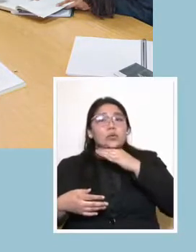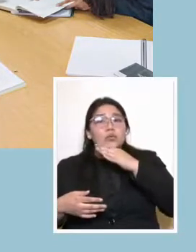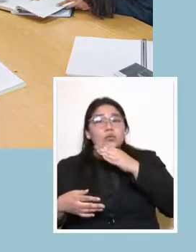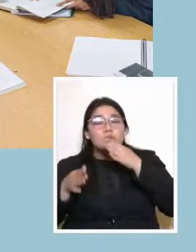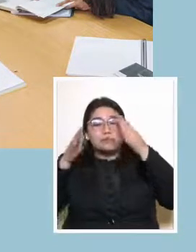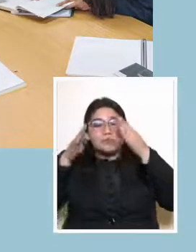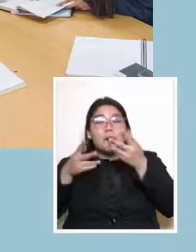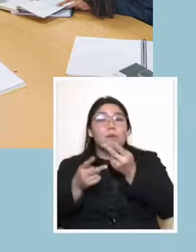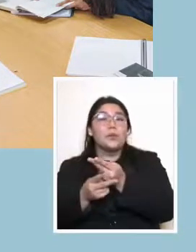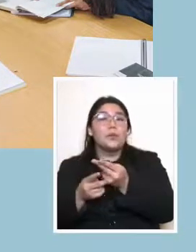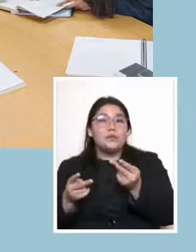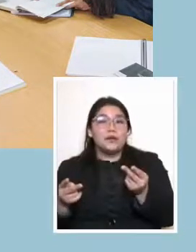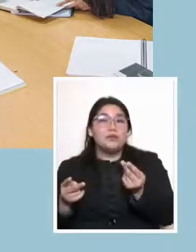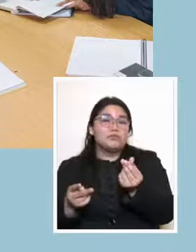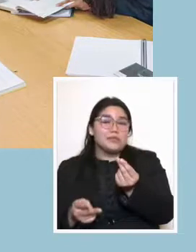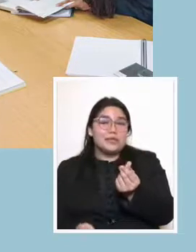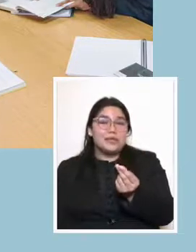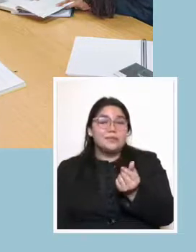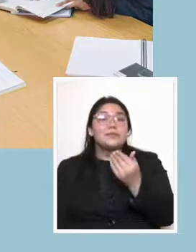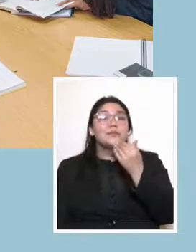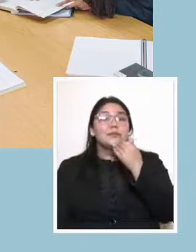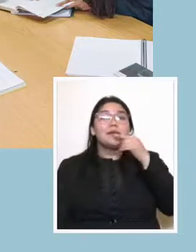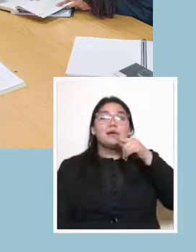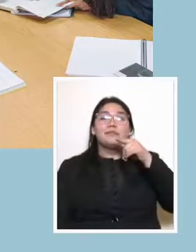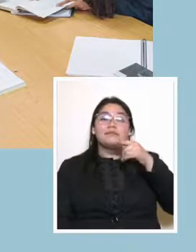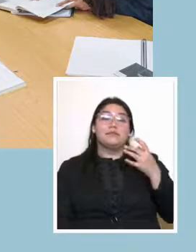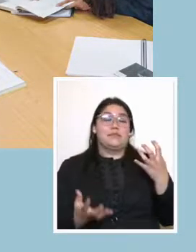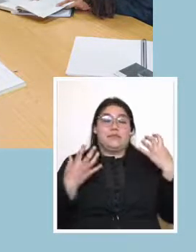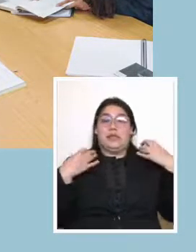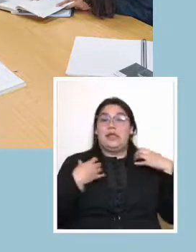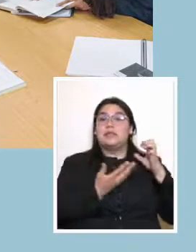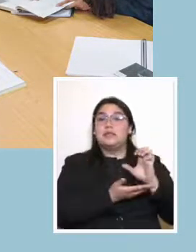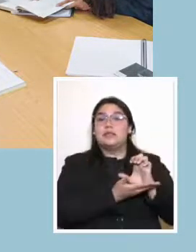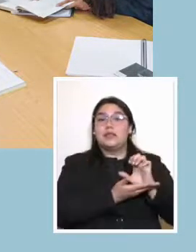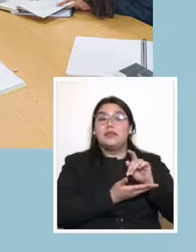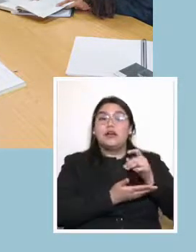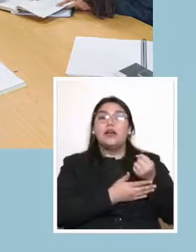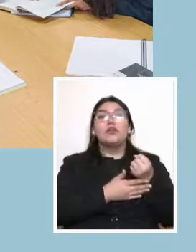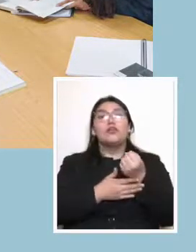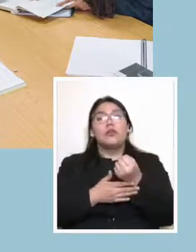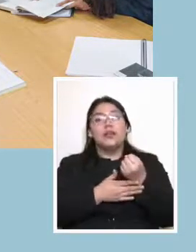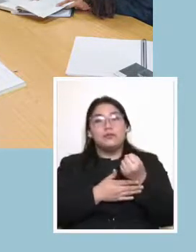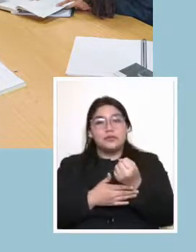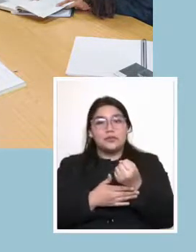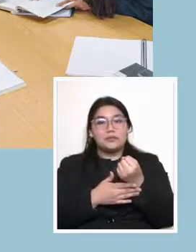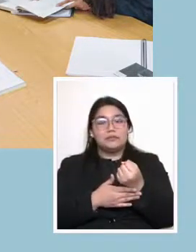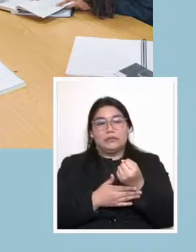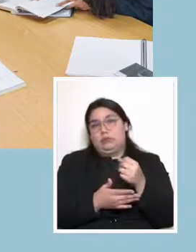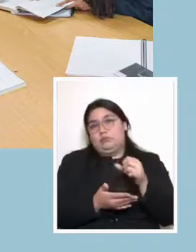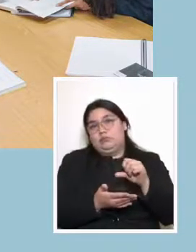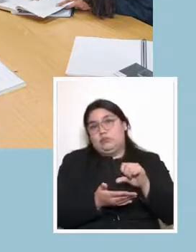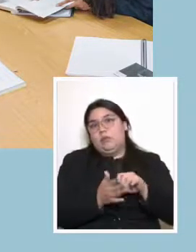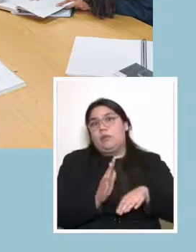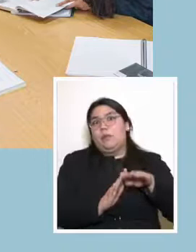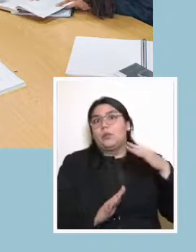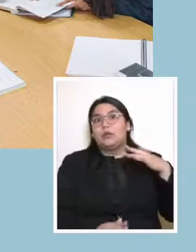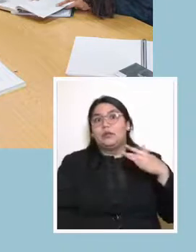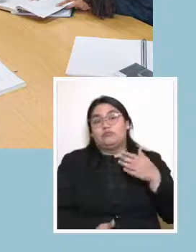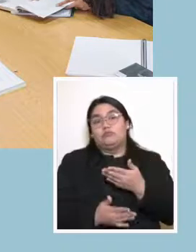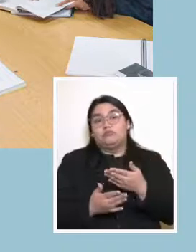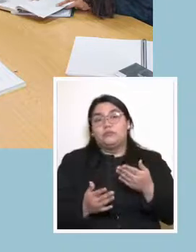público, colaborar efectivamente en esta tarea del Estado central, si ustedes quieren, ¿no es cierto?, que